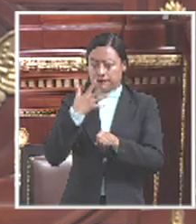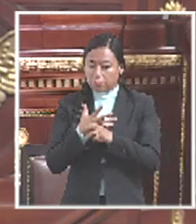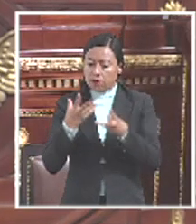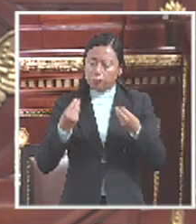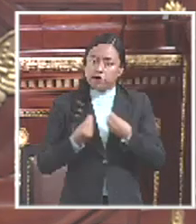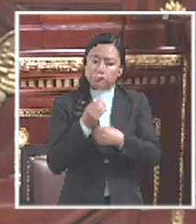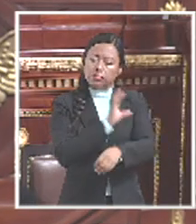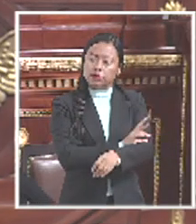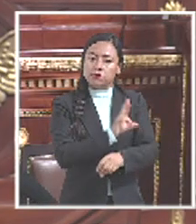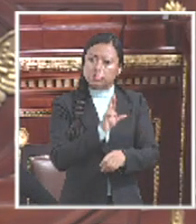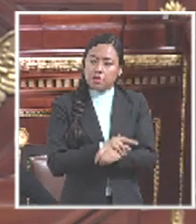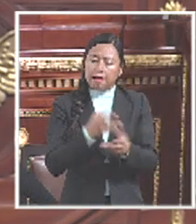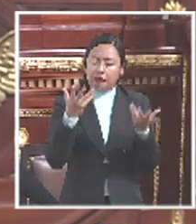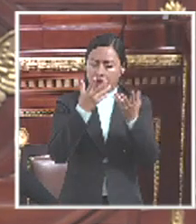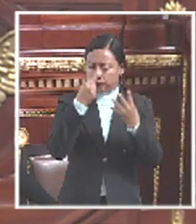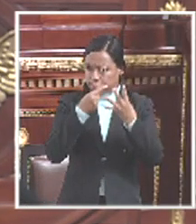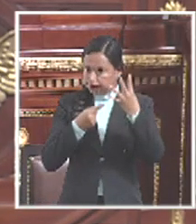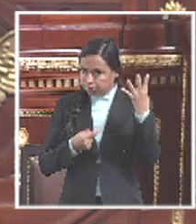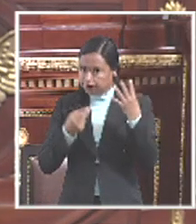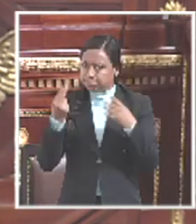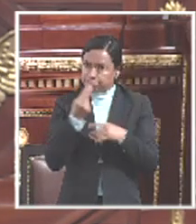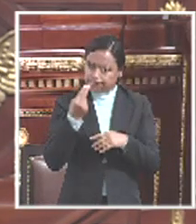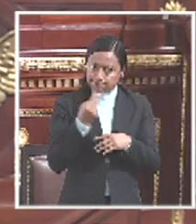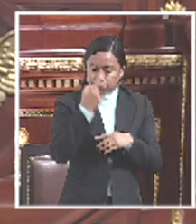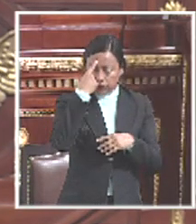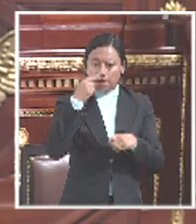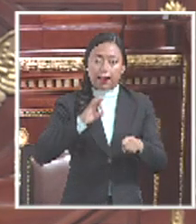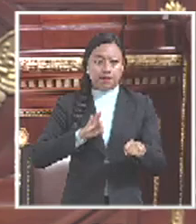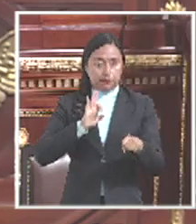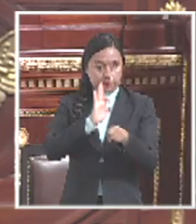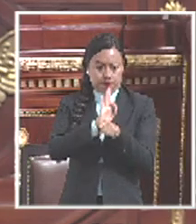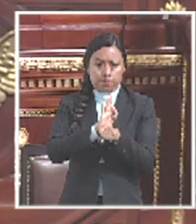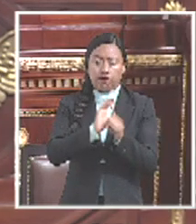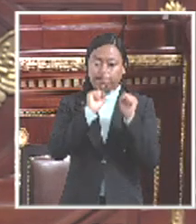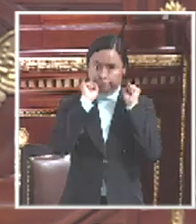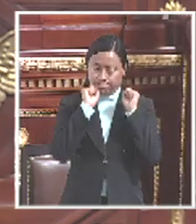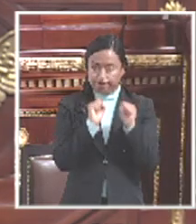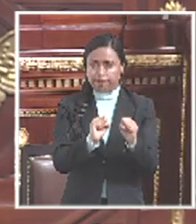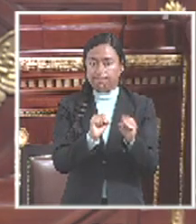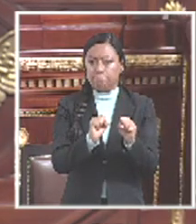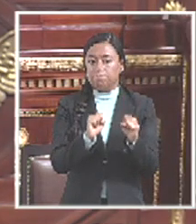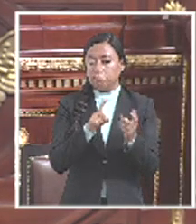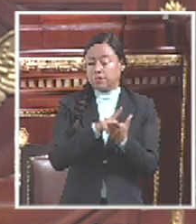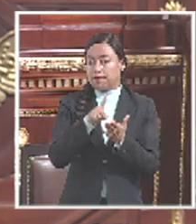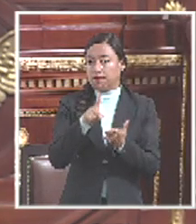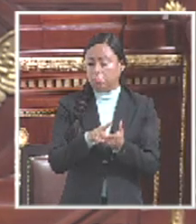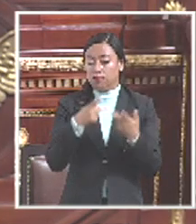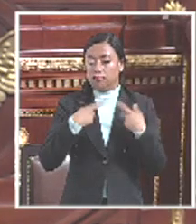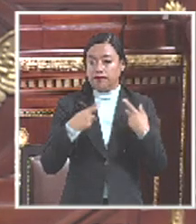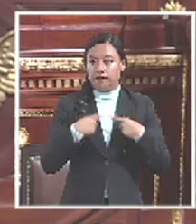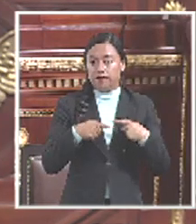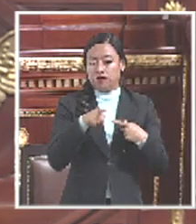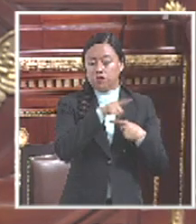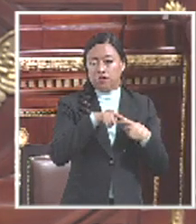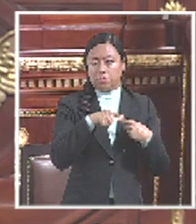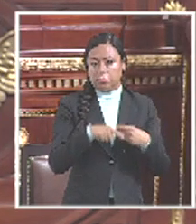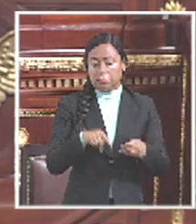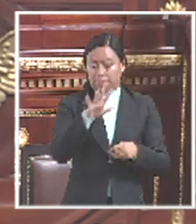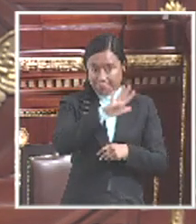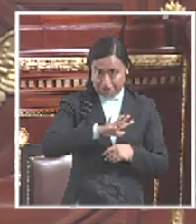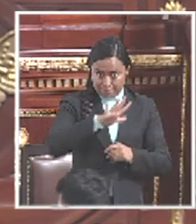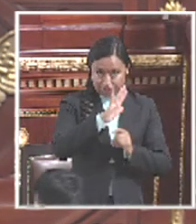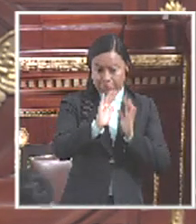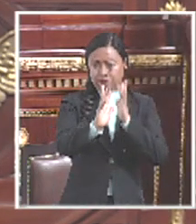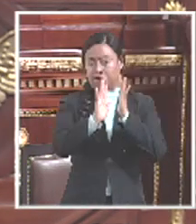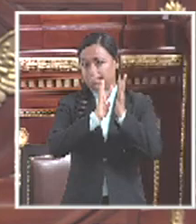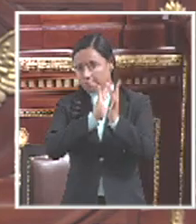realicen las acciones pertinentes a fin de proteger y garantizar los derechos de quienes transitan en esta zona, así como